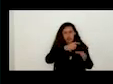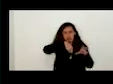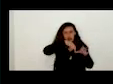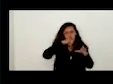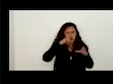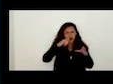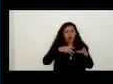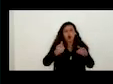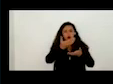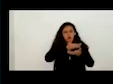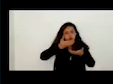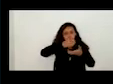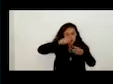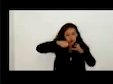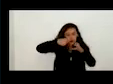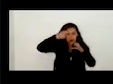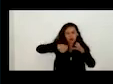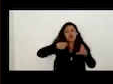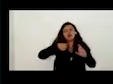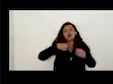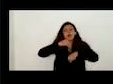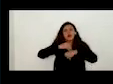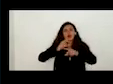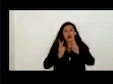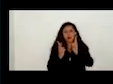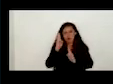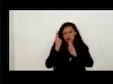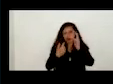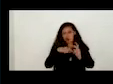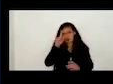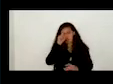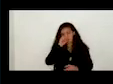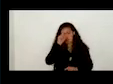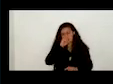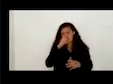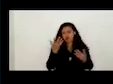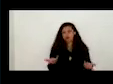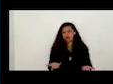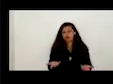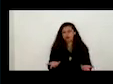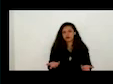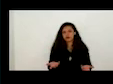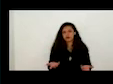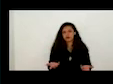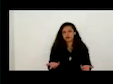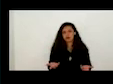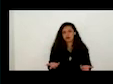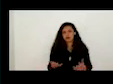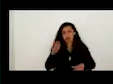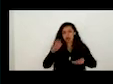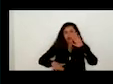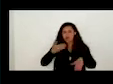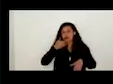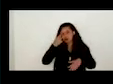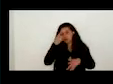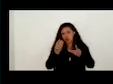hacer y ya estoy incluyendo verduras. Estos son tips, ¿por qué? Porque a veces no se tiene el consumo adecuado de